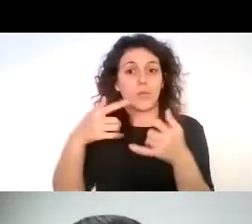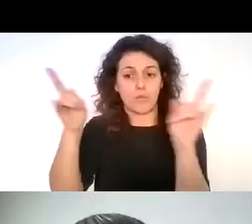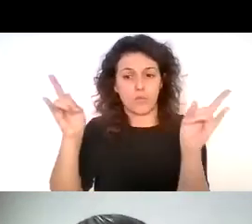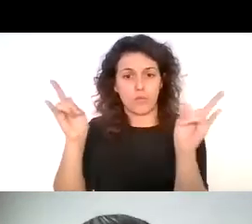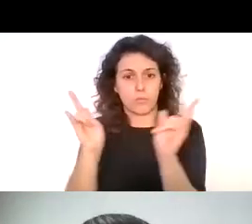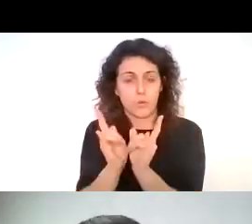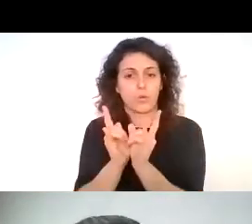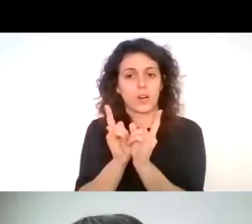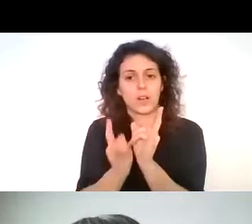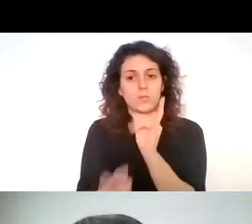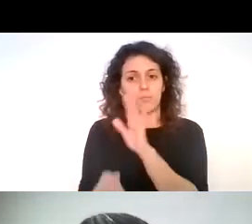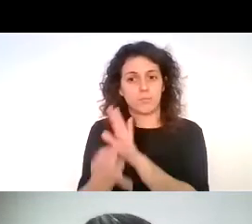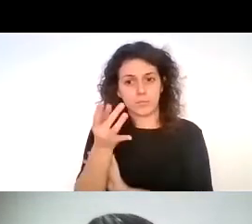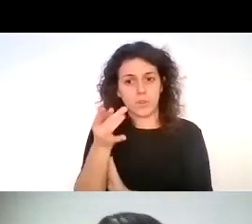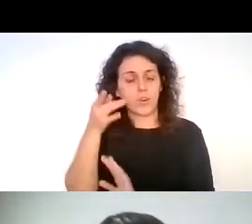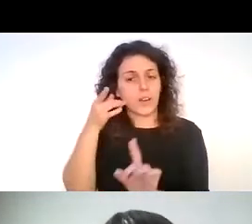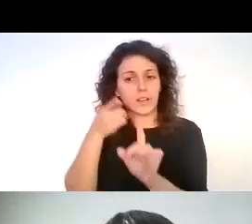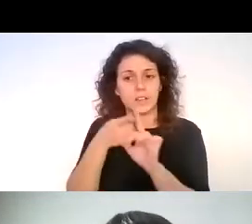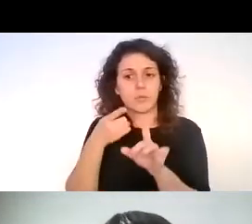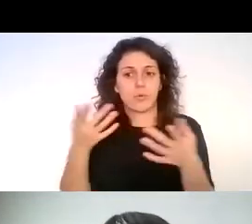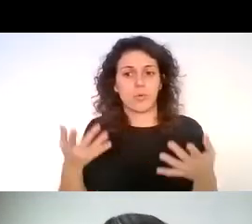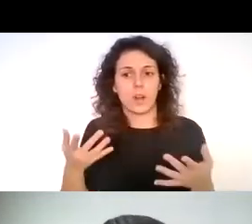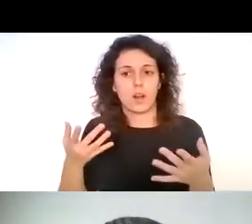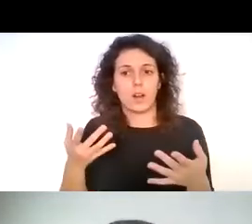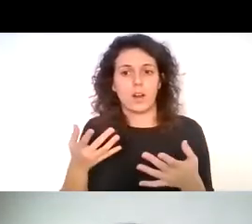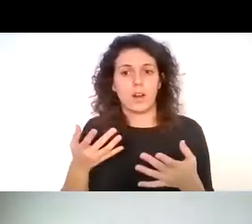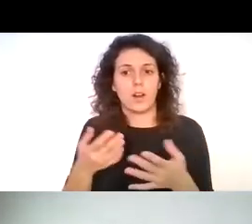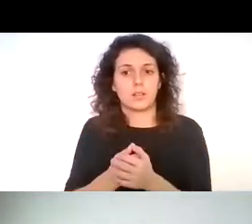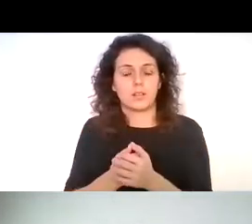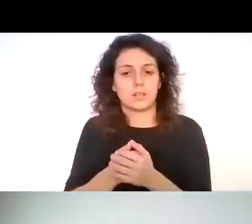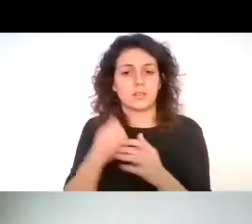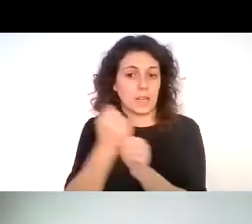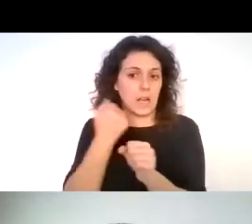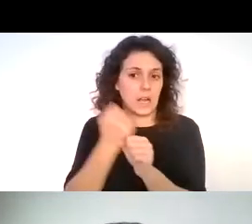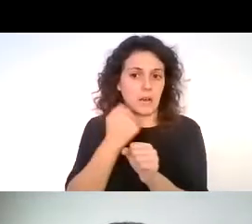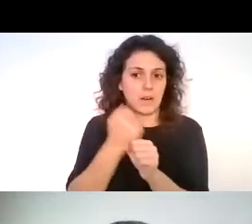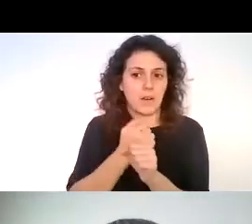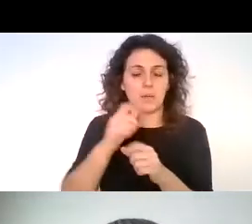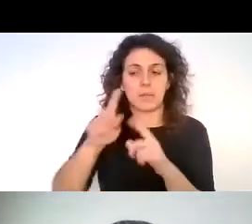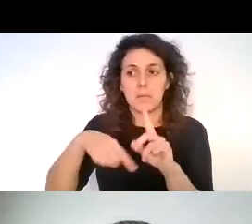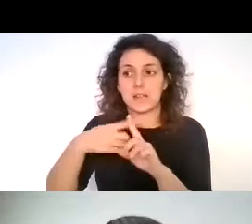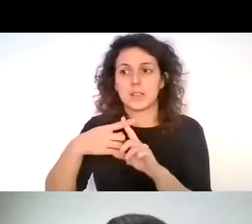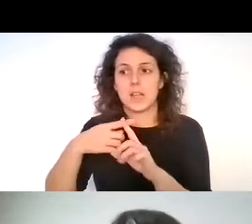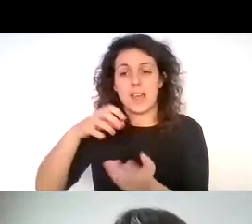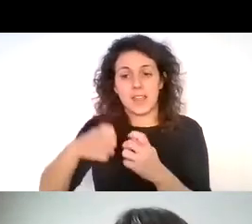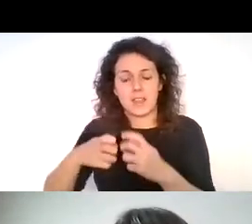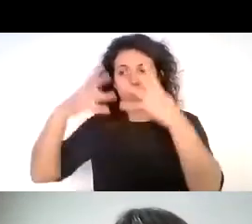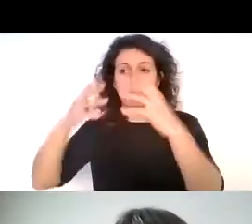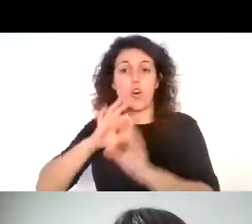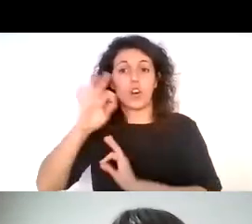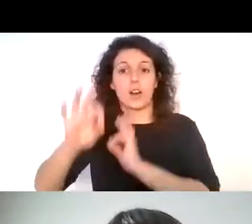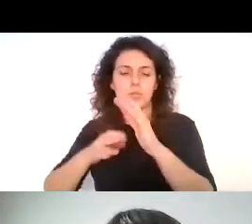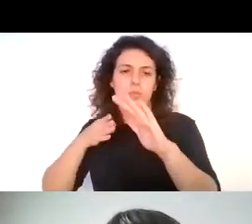como una acción, pero para realizar muchas más y realmente ser un edificio y un organismo realmente pues,